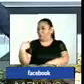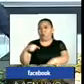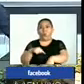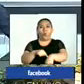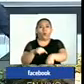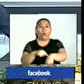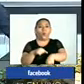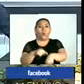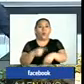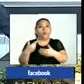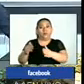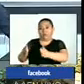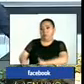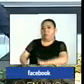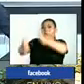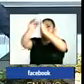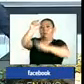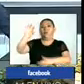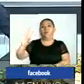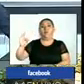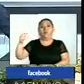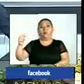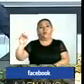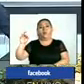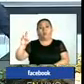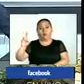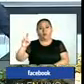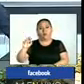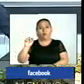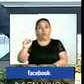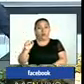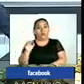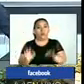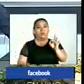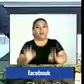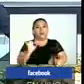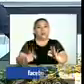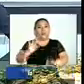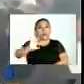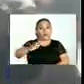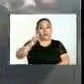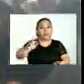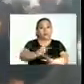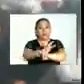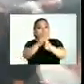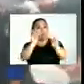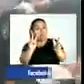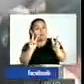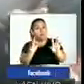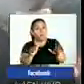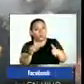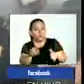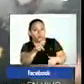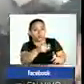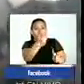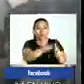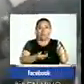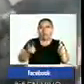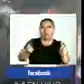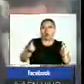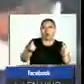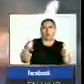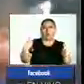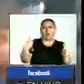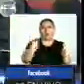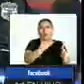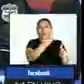La Fiscalía General de la República presentó un requerimiento ante el juzgado Quinto de Paz de San Salvador contra el director general de la Policía Nacional Civil, el